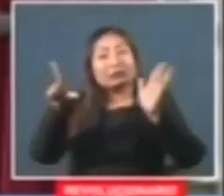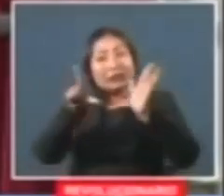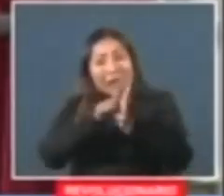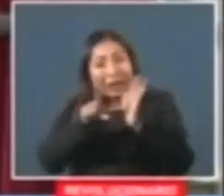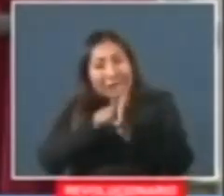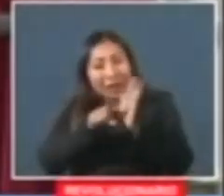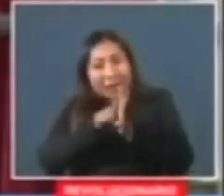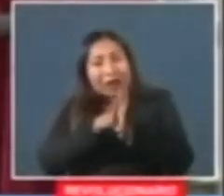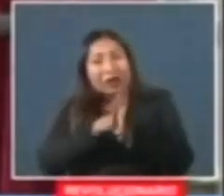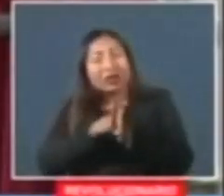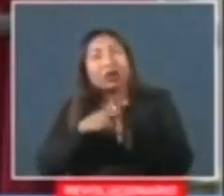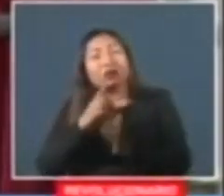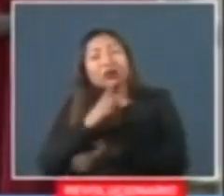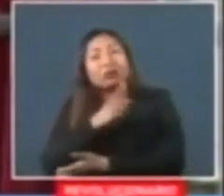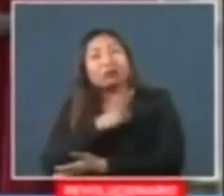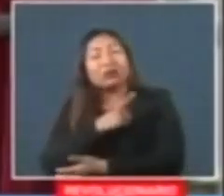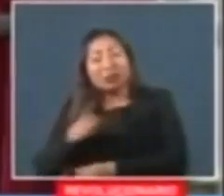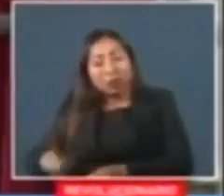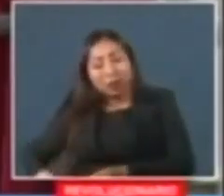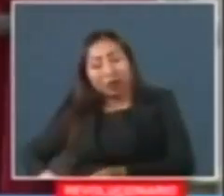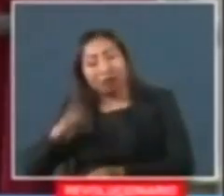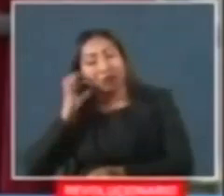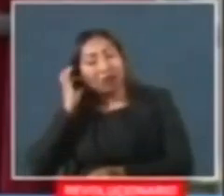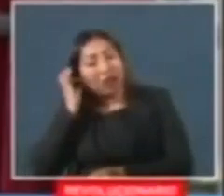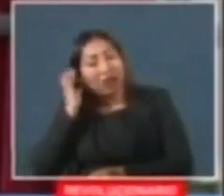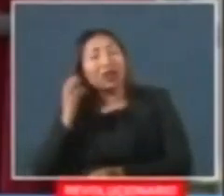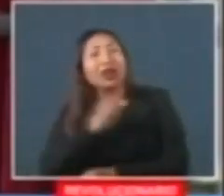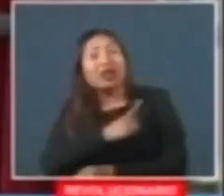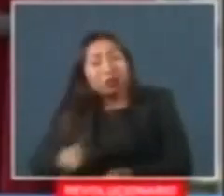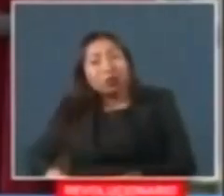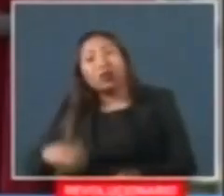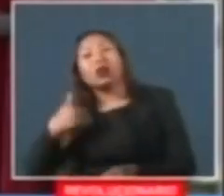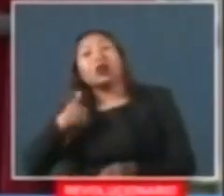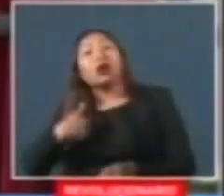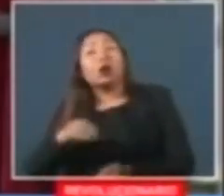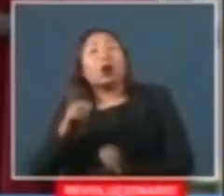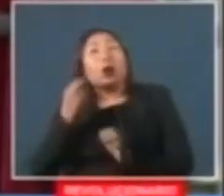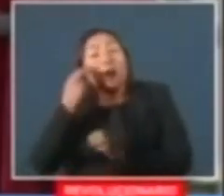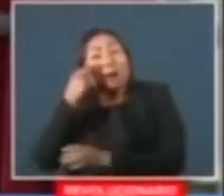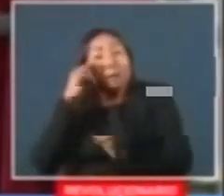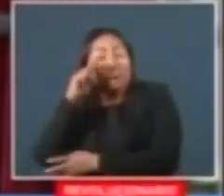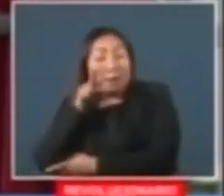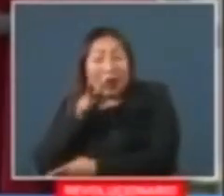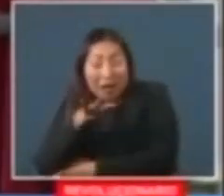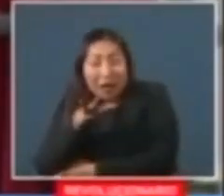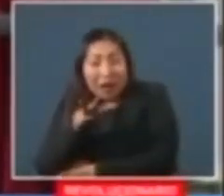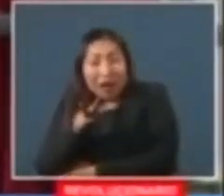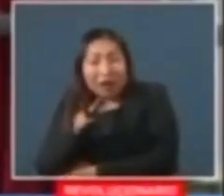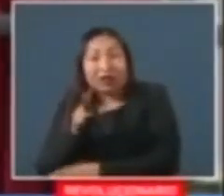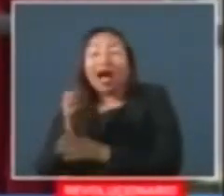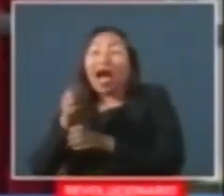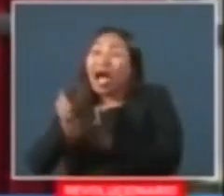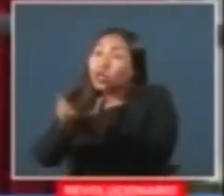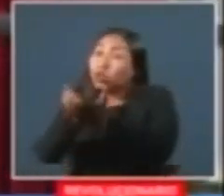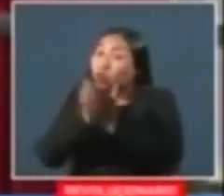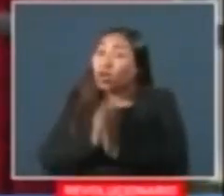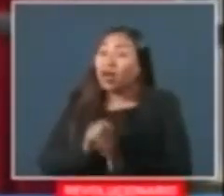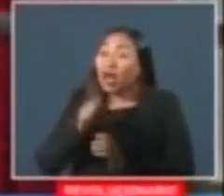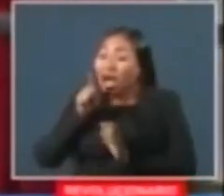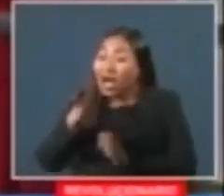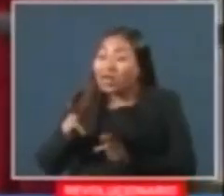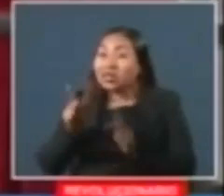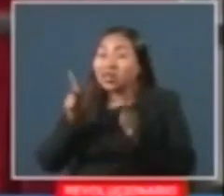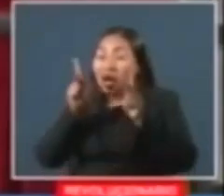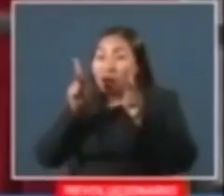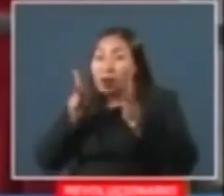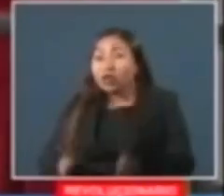los diputados y diputadas es velar por esas mujeres y hombres que no tienen